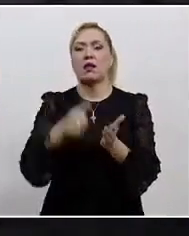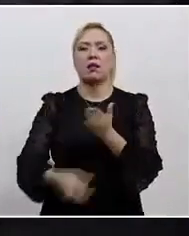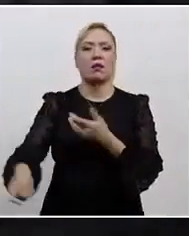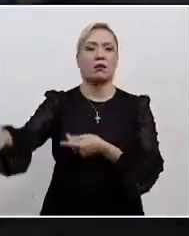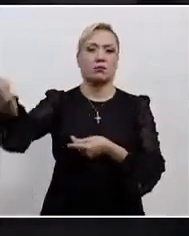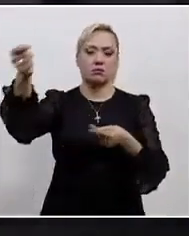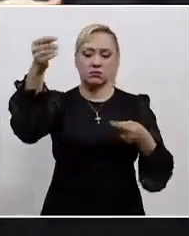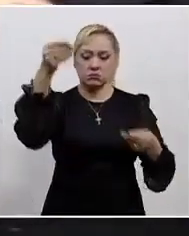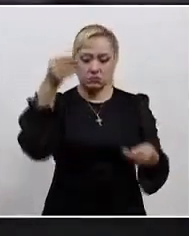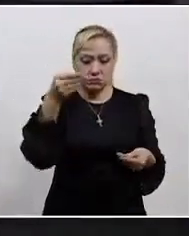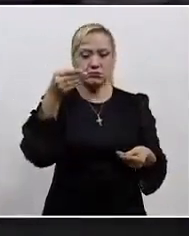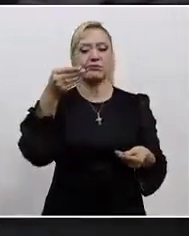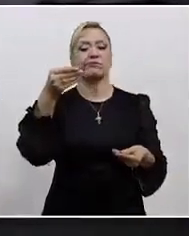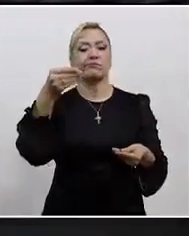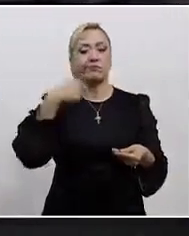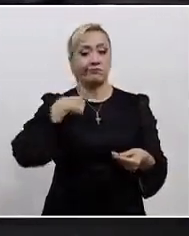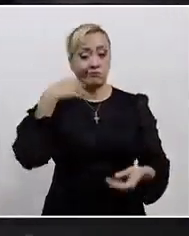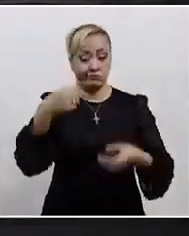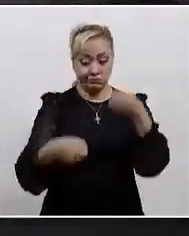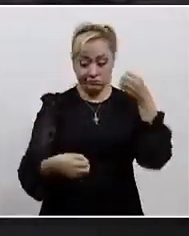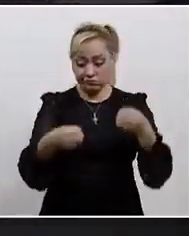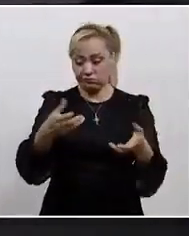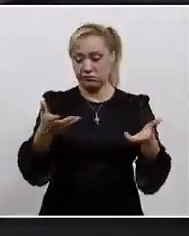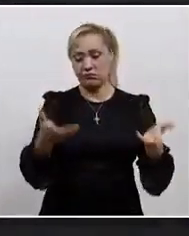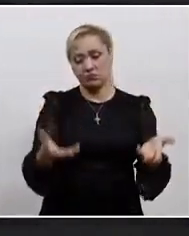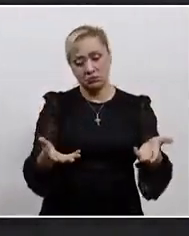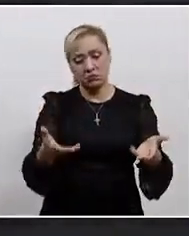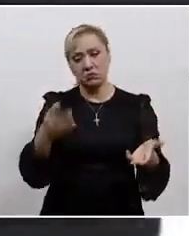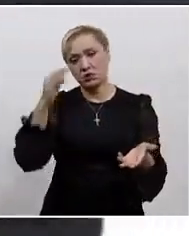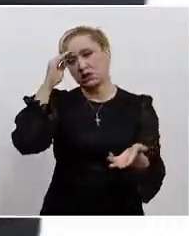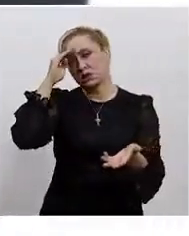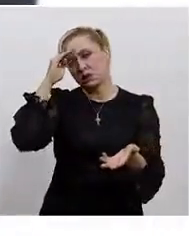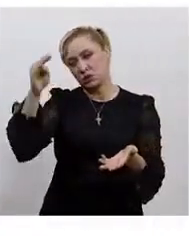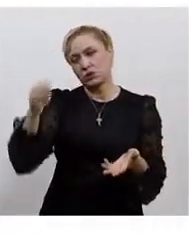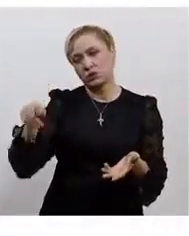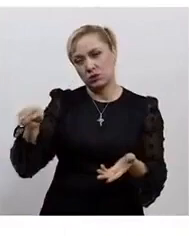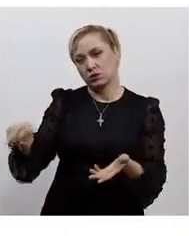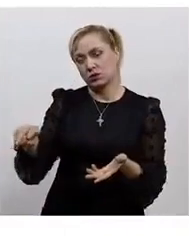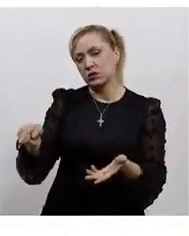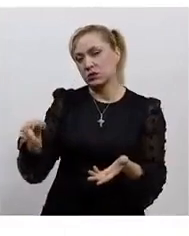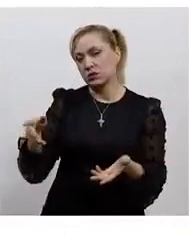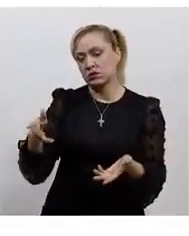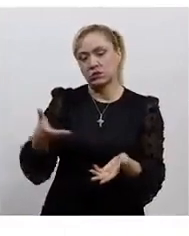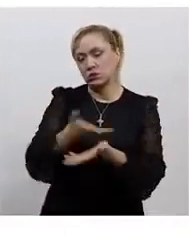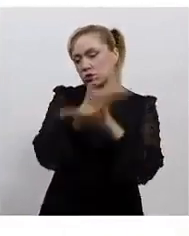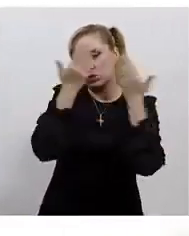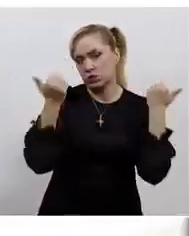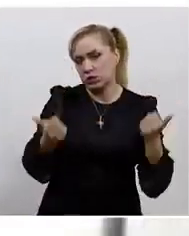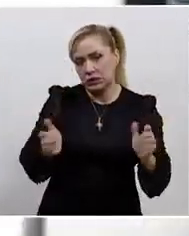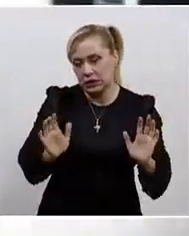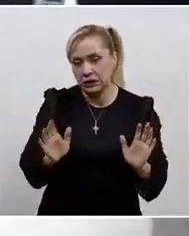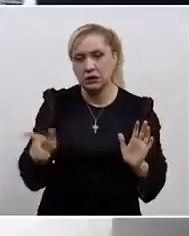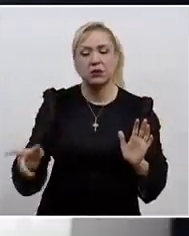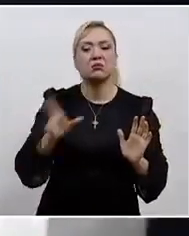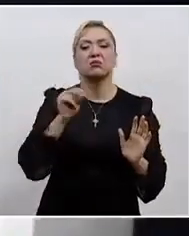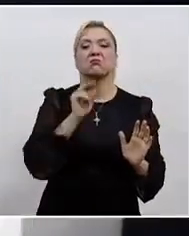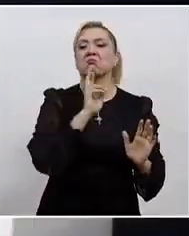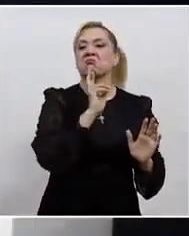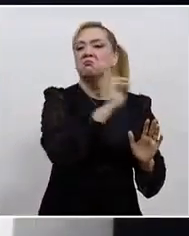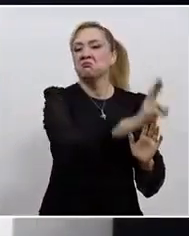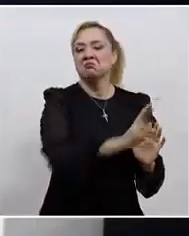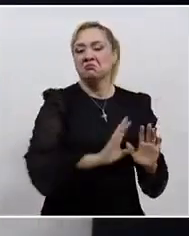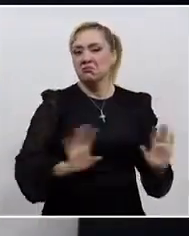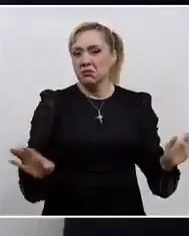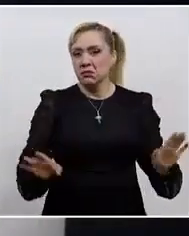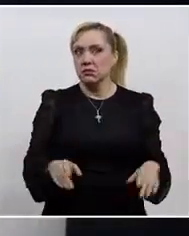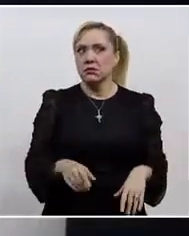señor, lo emplaza a juicio y el señor, por la razón que sea, eso no está en la sentencia, no contesta. Y entonces